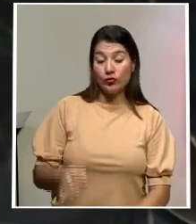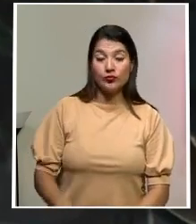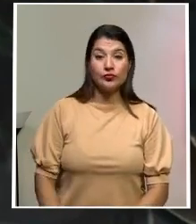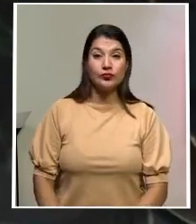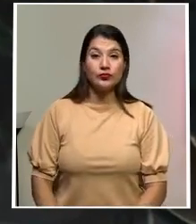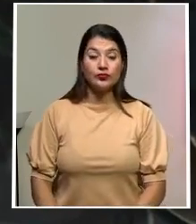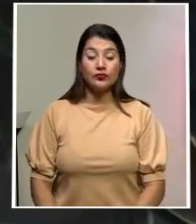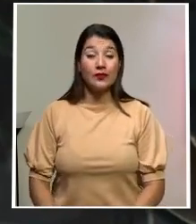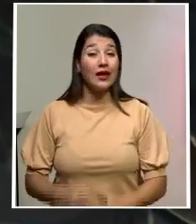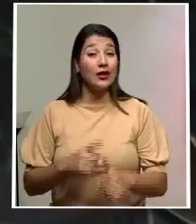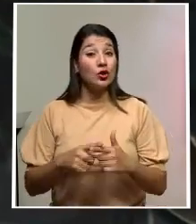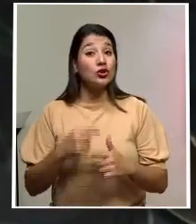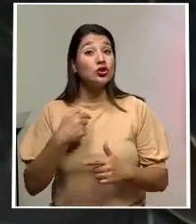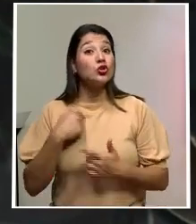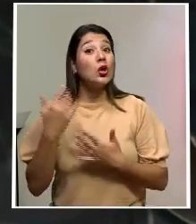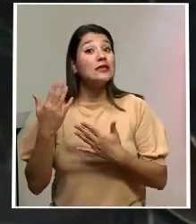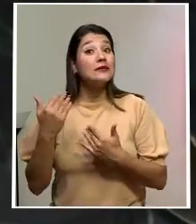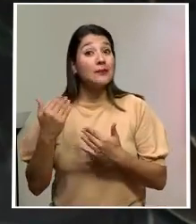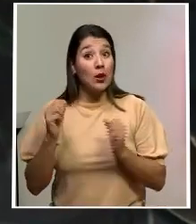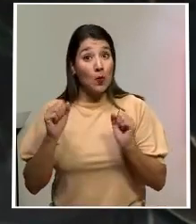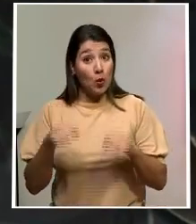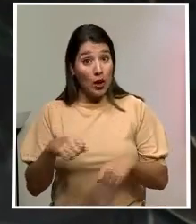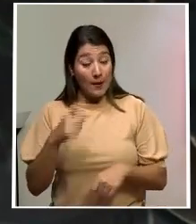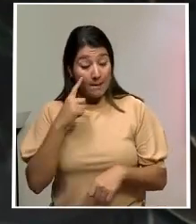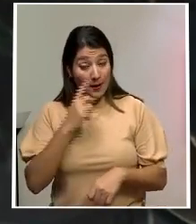una campaña. Así que sí espero ver esas voluntades acá.